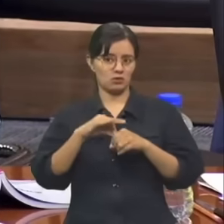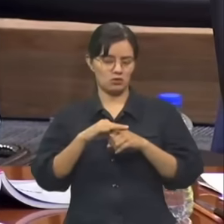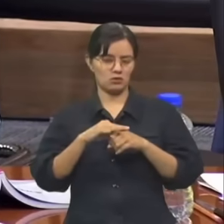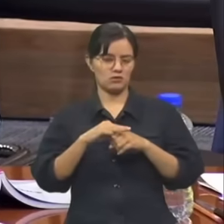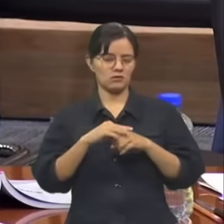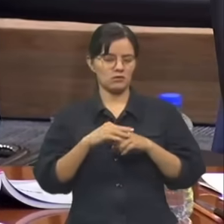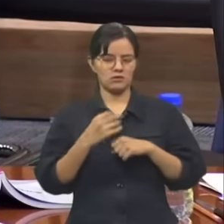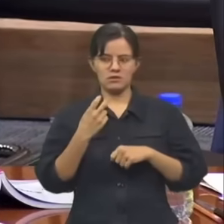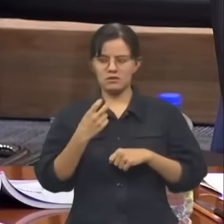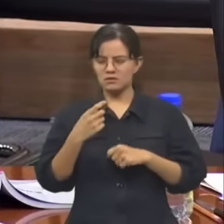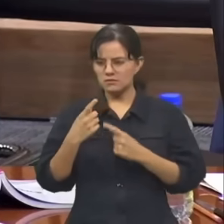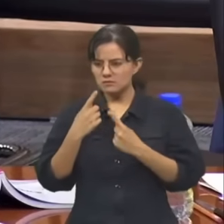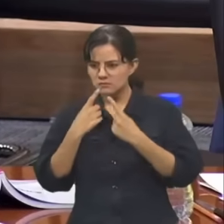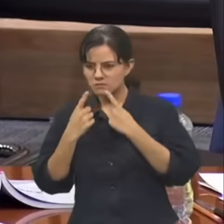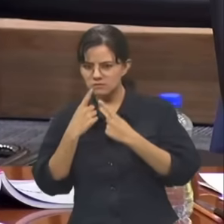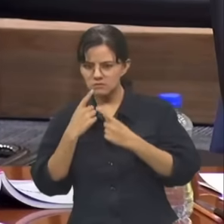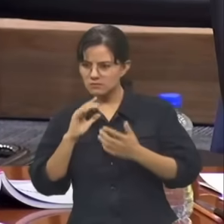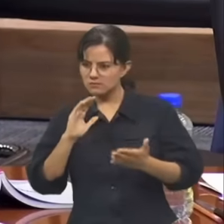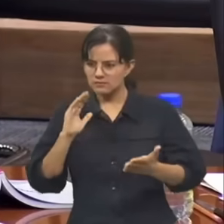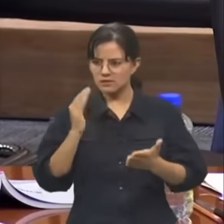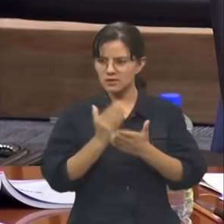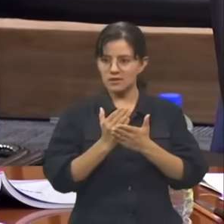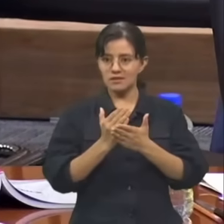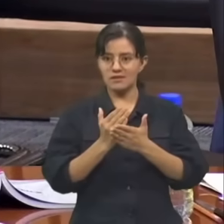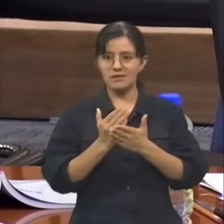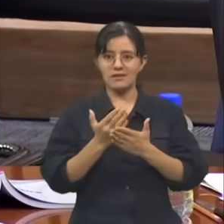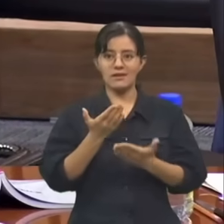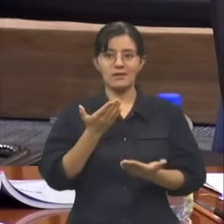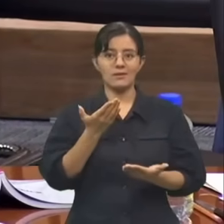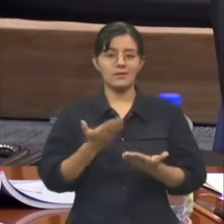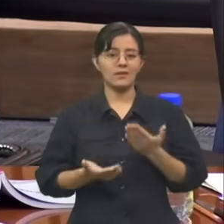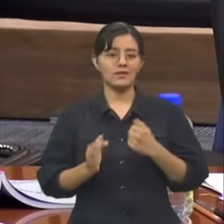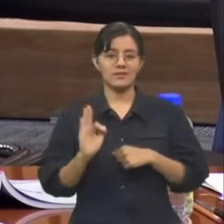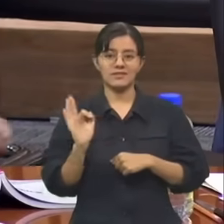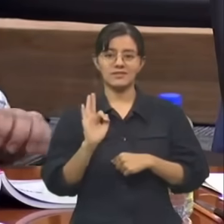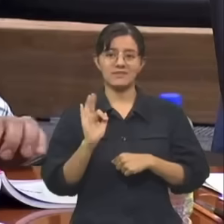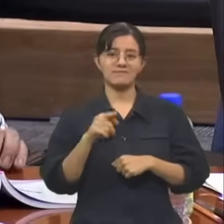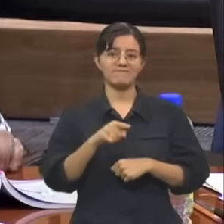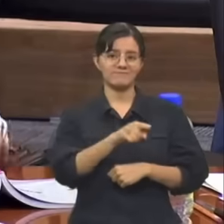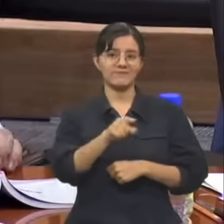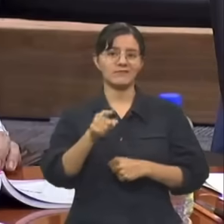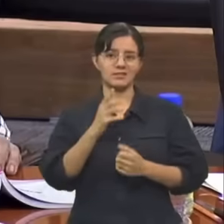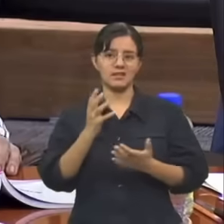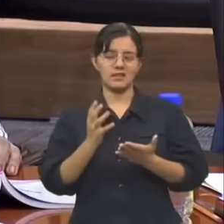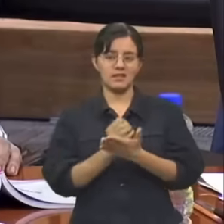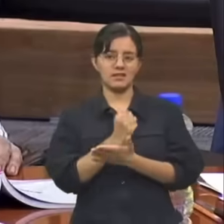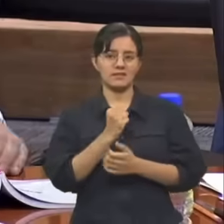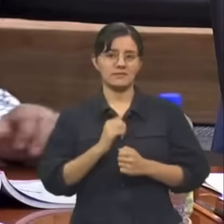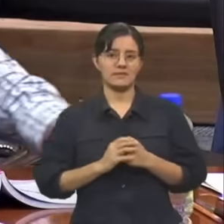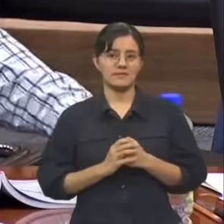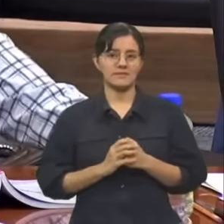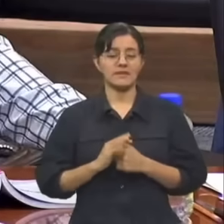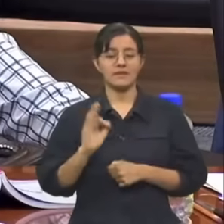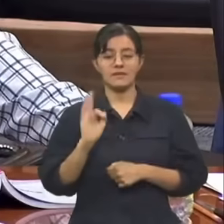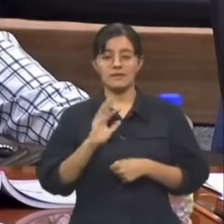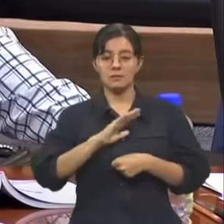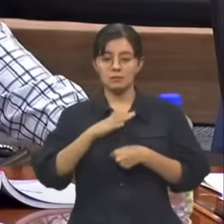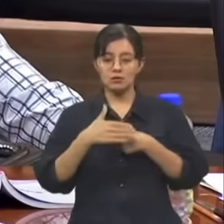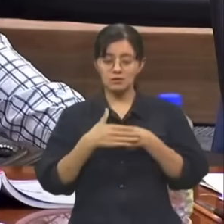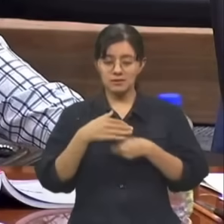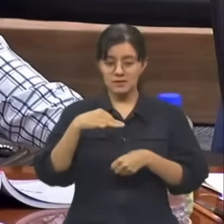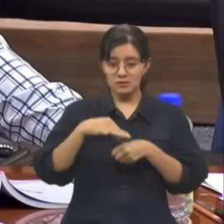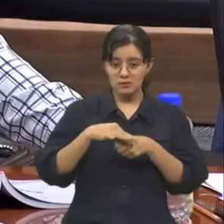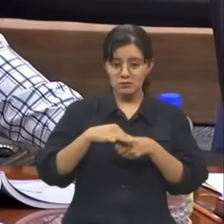detenerlo no estoy seguro que ahora lo podamos hacer y es muy probable que la siguiente elección que ustedes